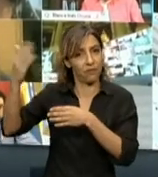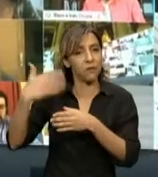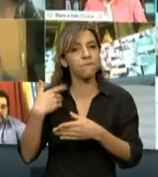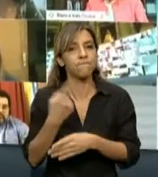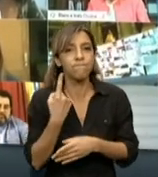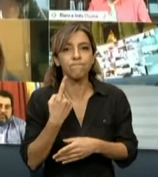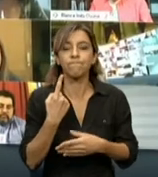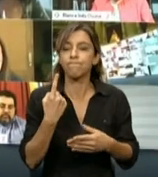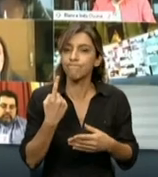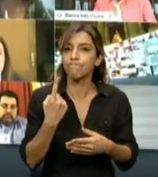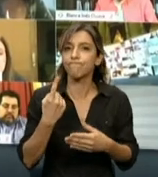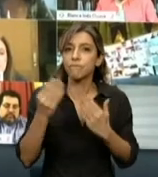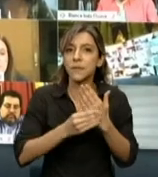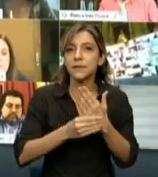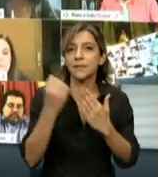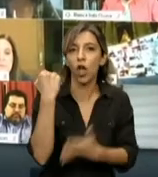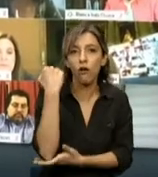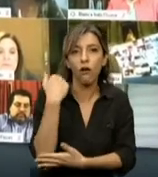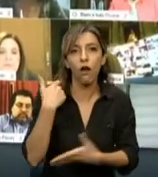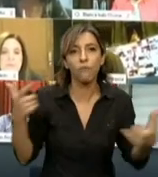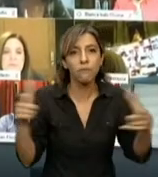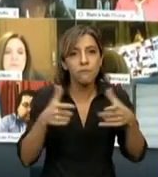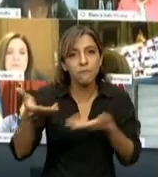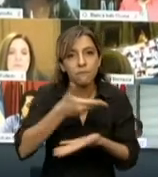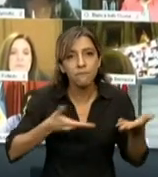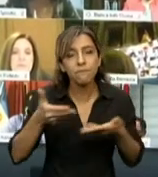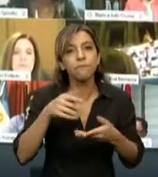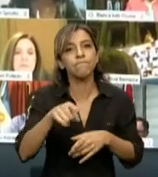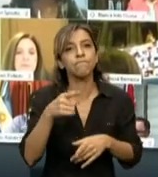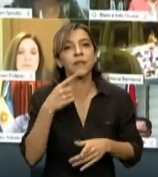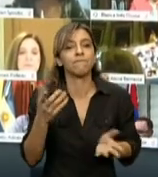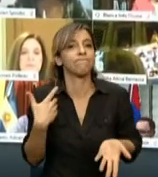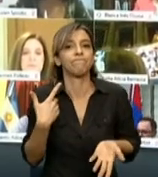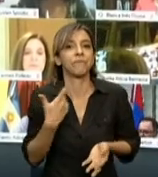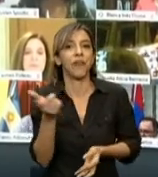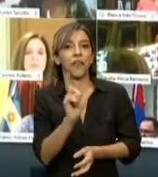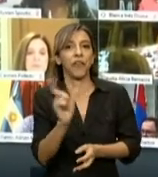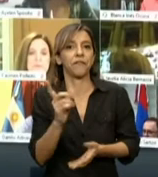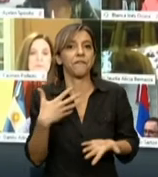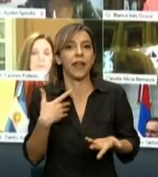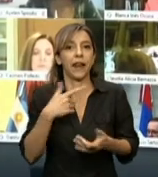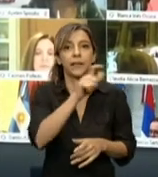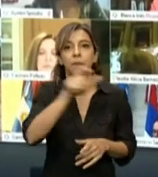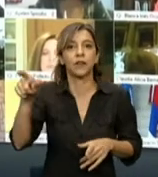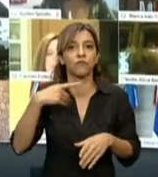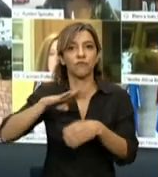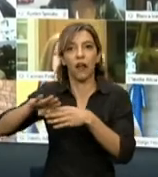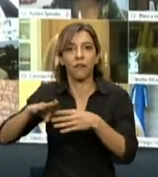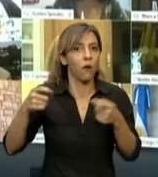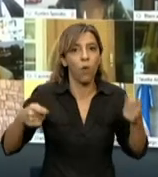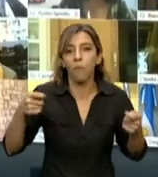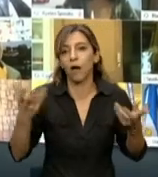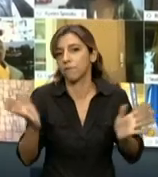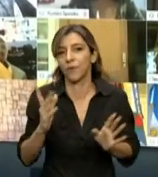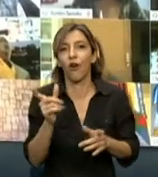de Economía, y nos dijeron que técnicamente no podían hacer una diferencia entre los acreedores. Pero resulta que aquí, bajo